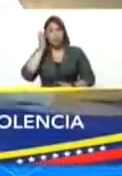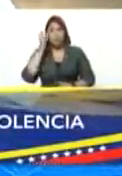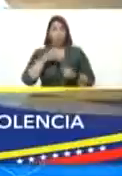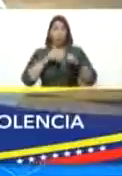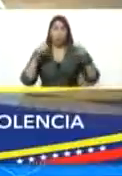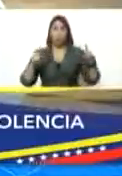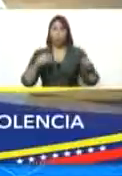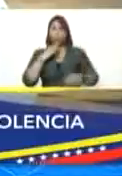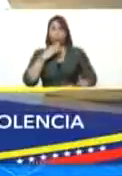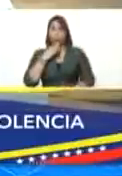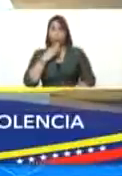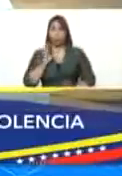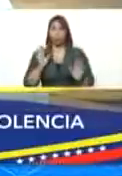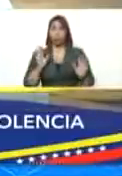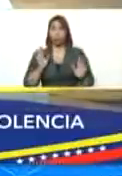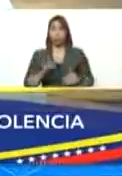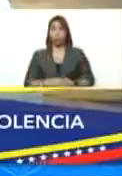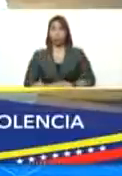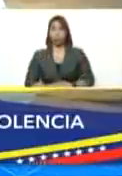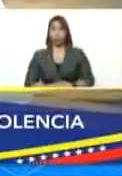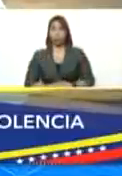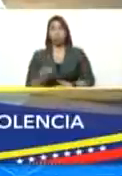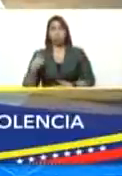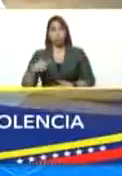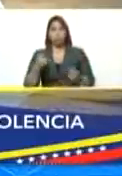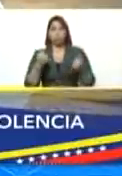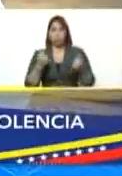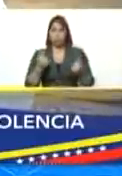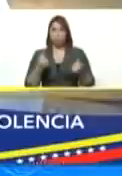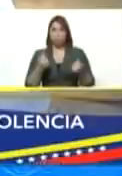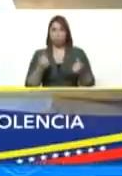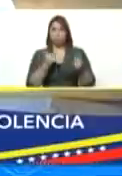fondo, tenemos los fondos para la pequeña y